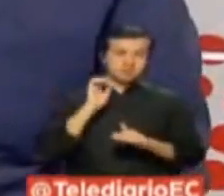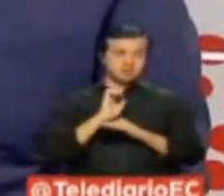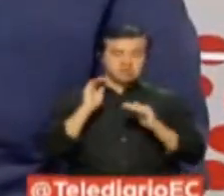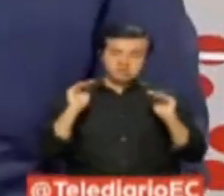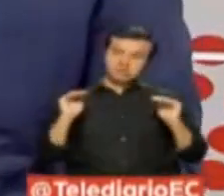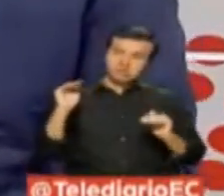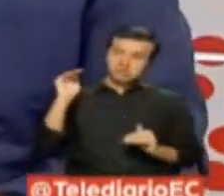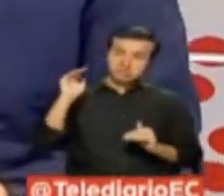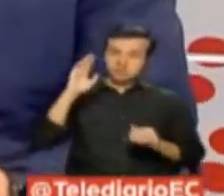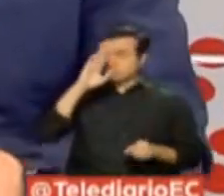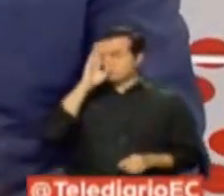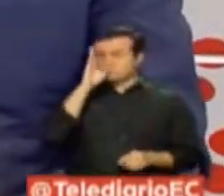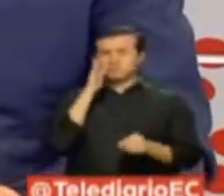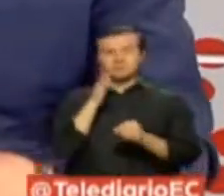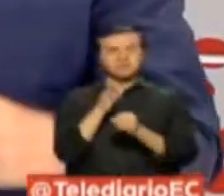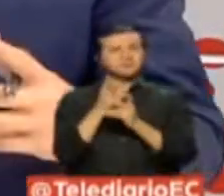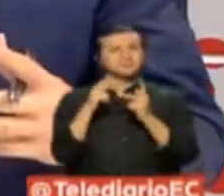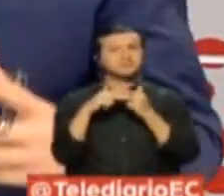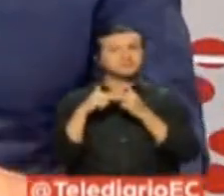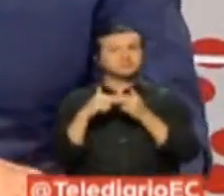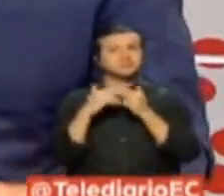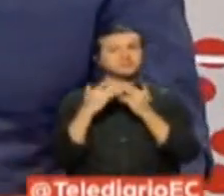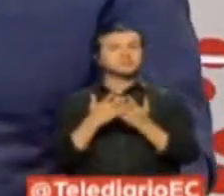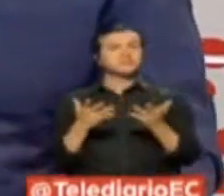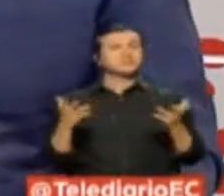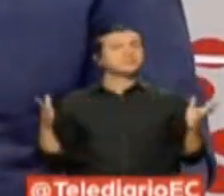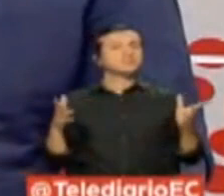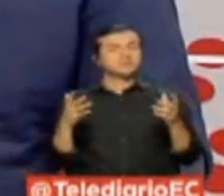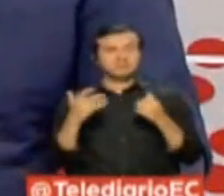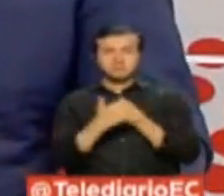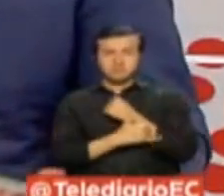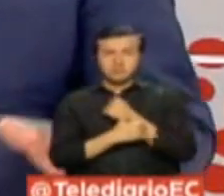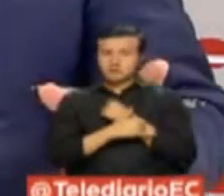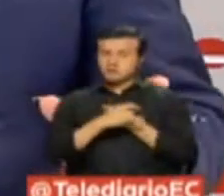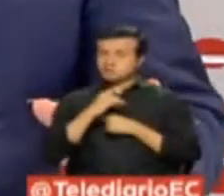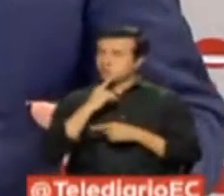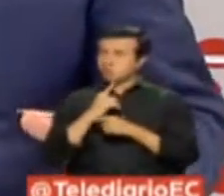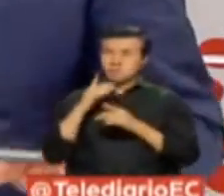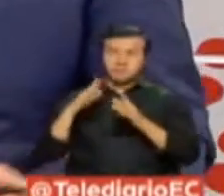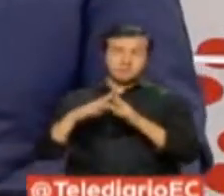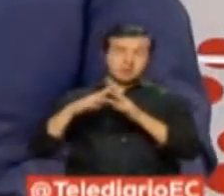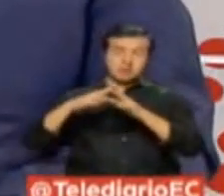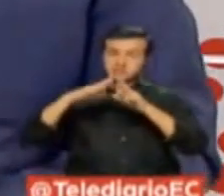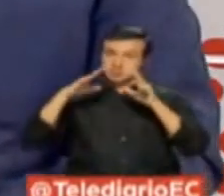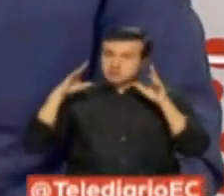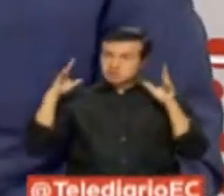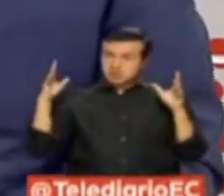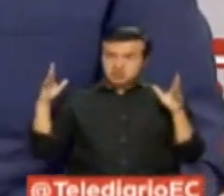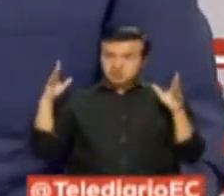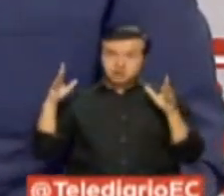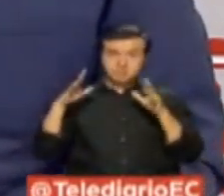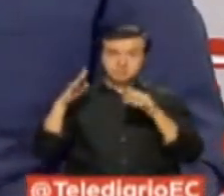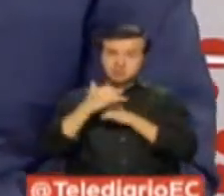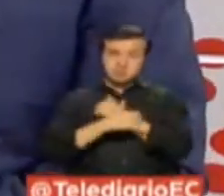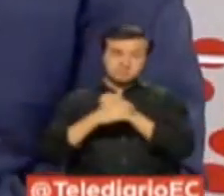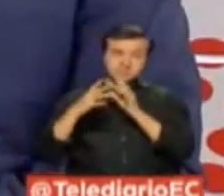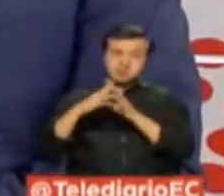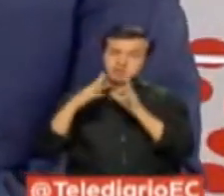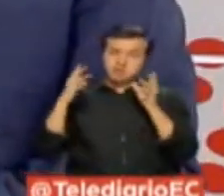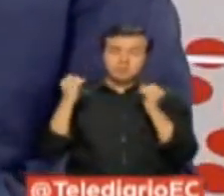objetivo en la relación con este gigante? Un país, por cierto, el más grande de la humanidad, un país